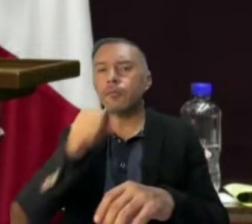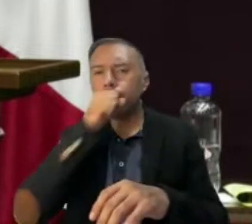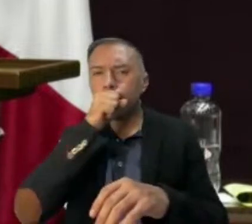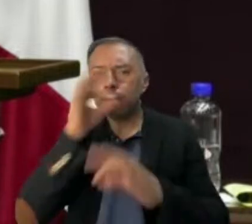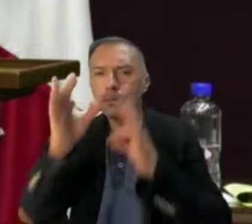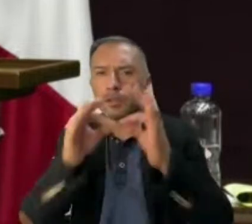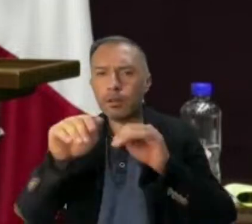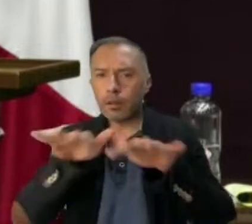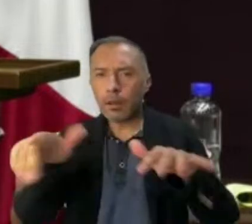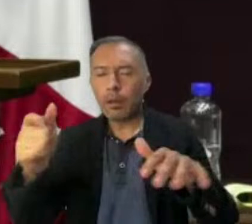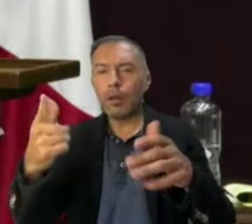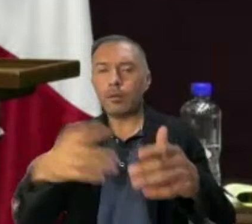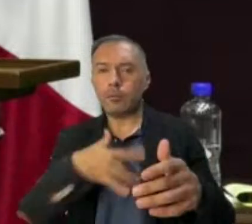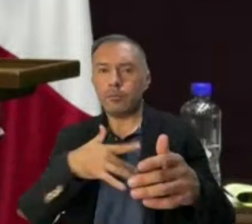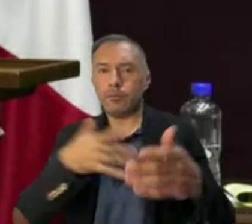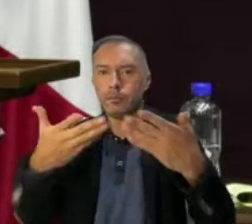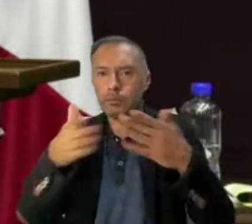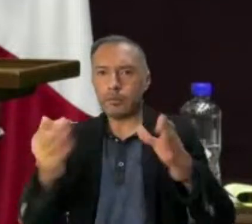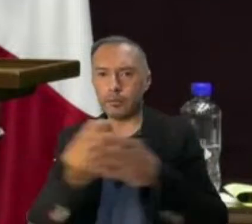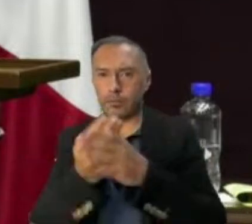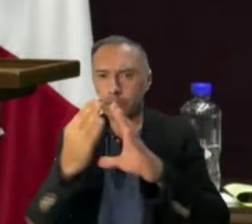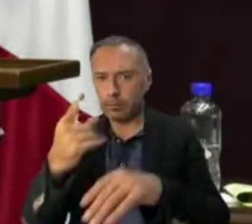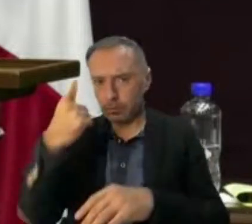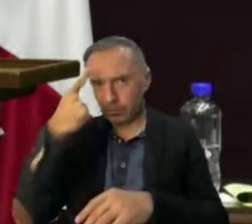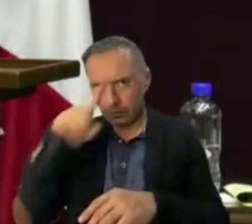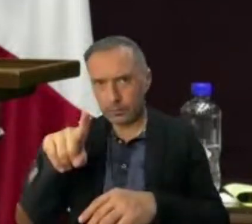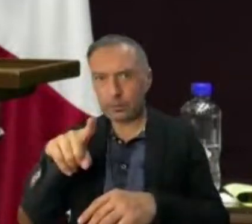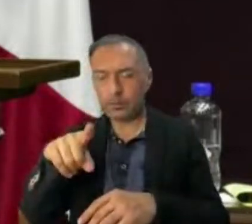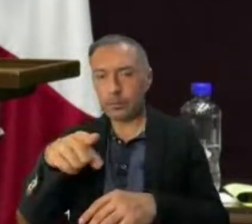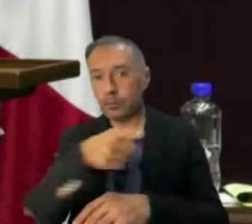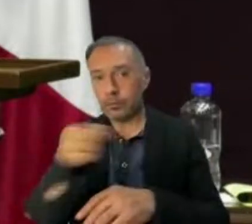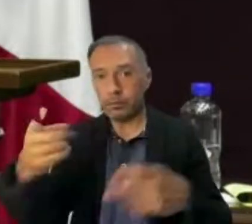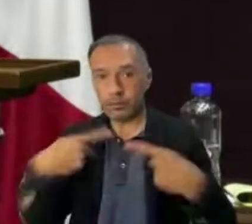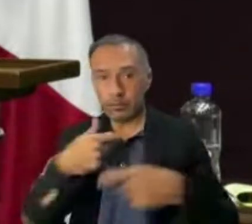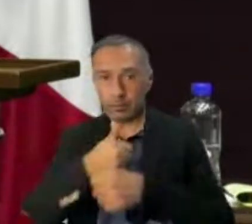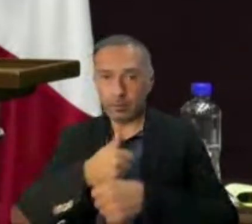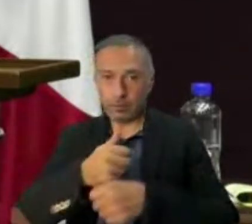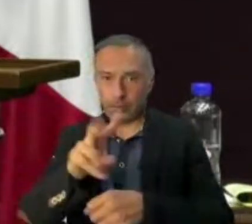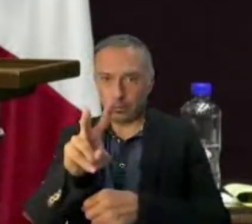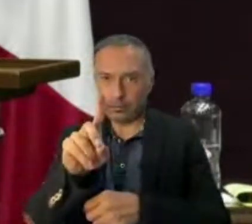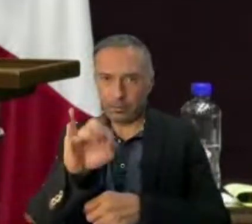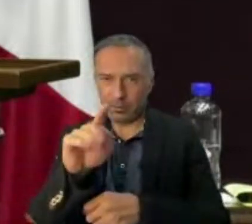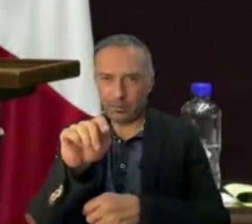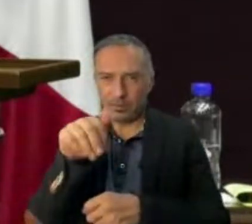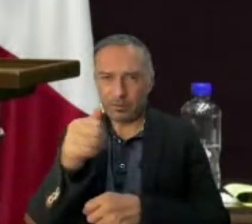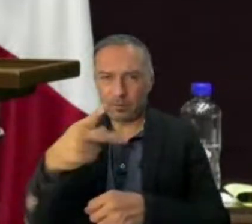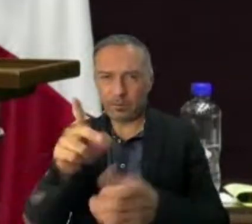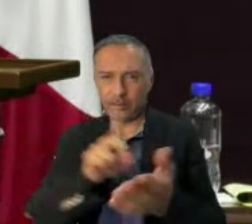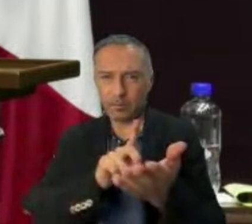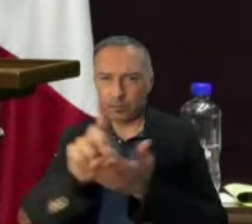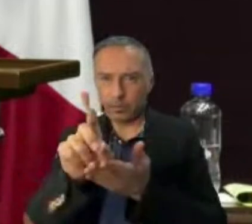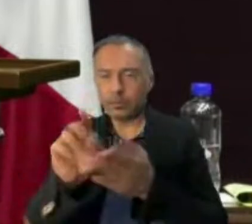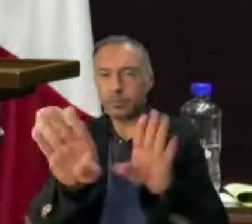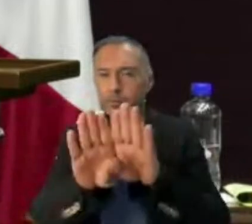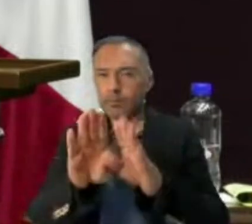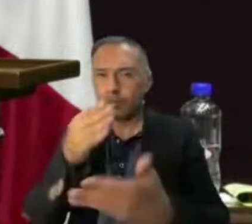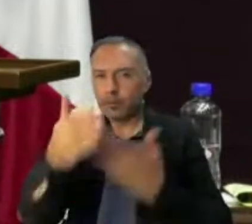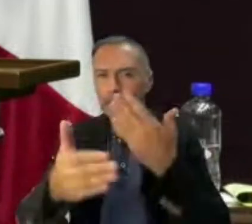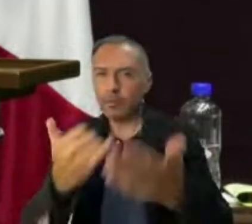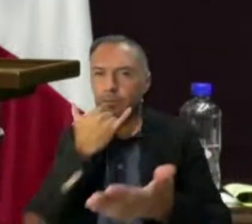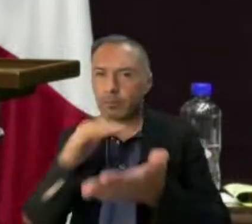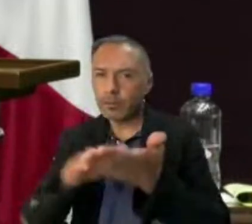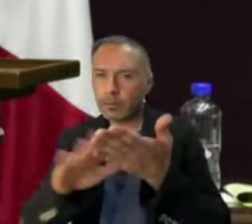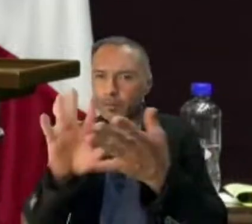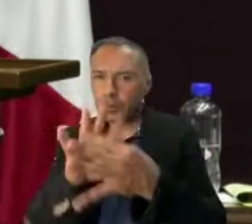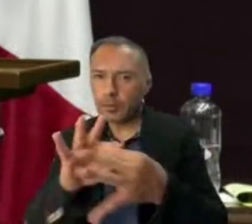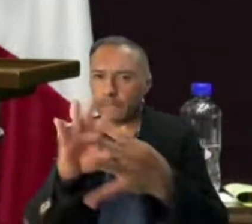sensibilización y capacitación para concientizar sobre los derechos de las víctimas y la reparación del daño. Esto implica el educar